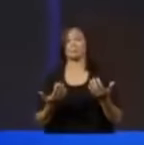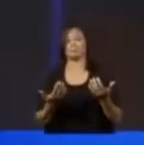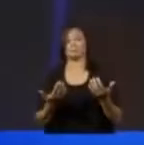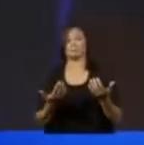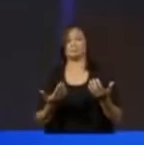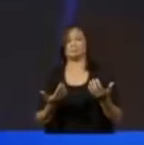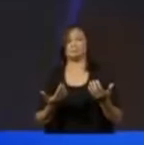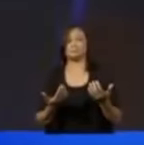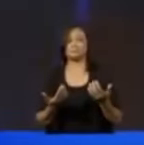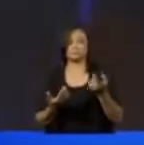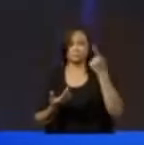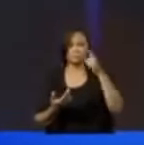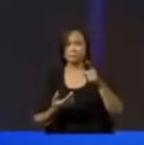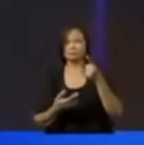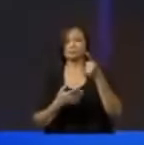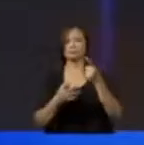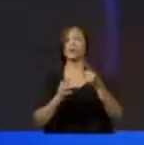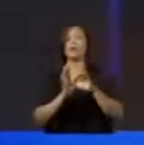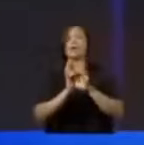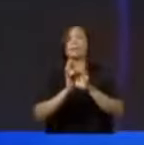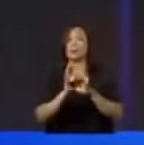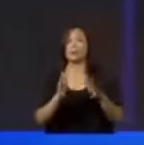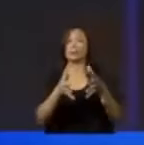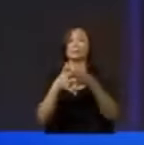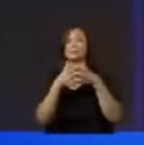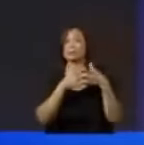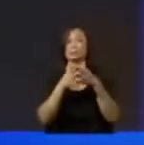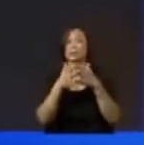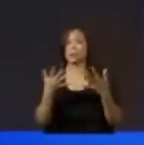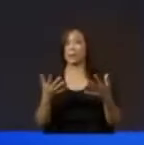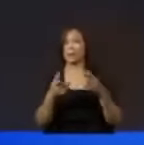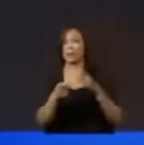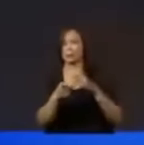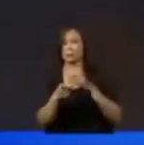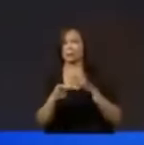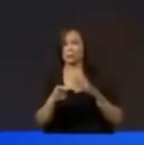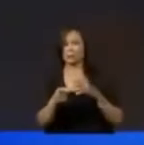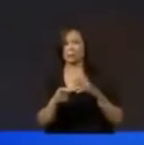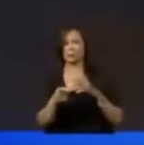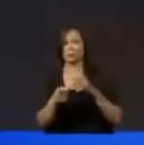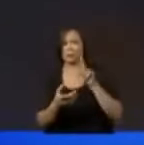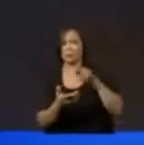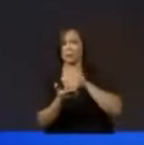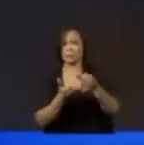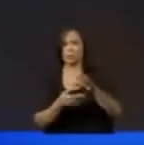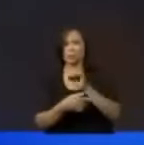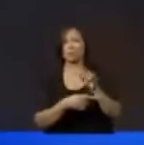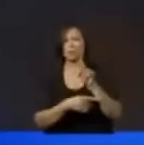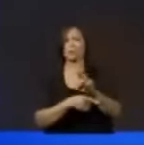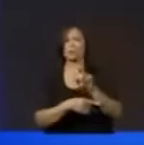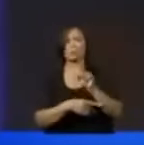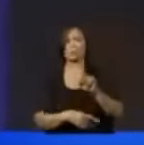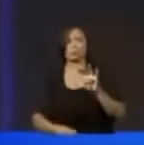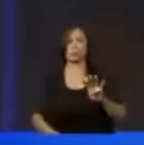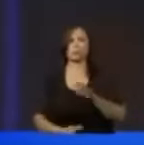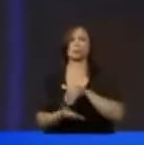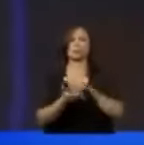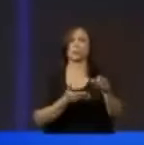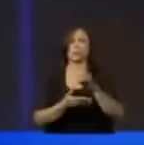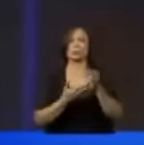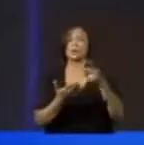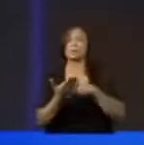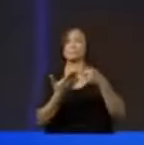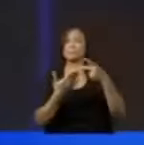Dominicana. Para poner un simple ejemplo, en Estados Unidos hay un déficit entre 1 millón y 1.4 millones